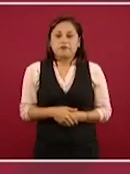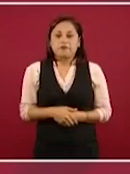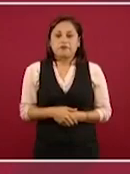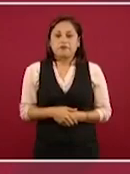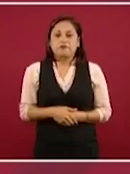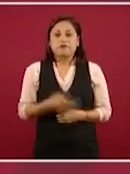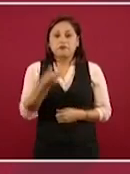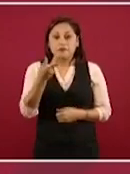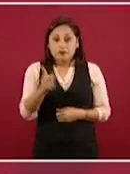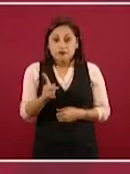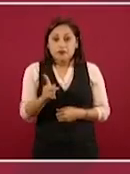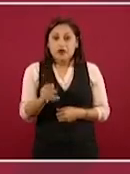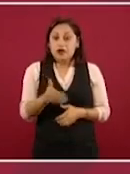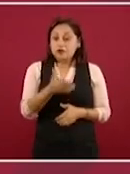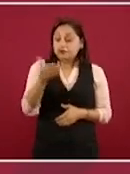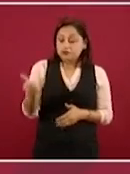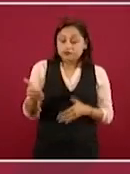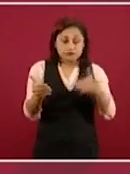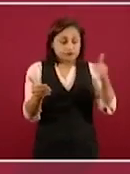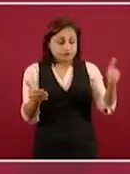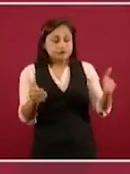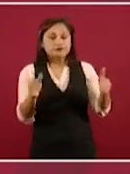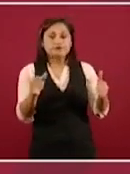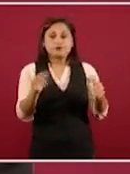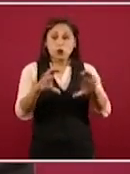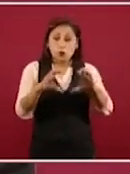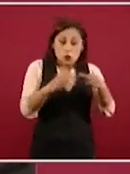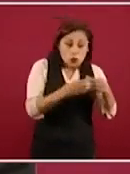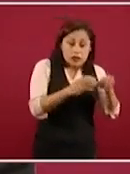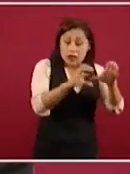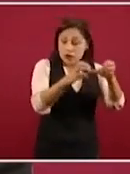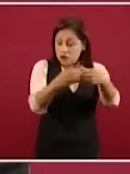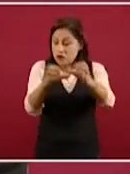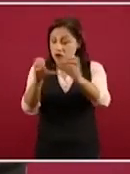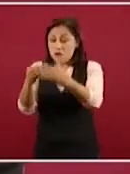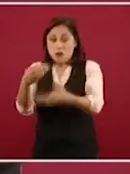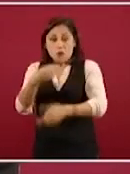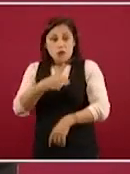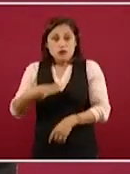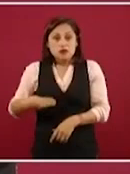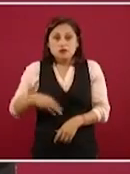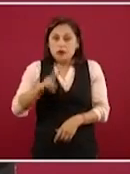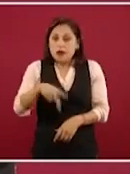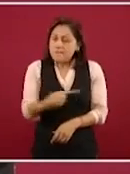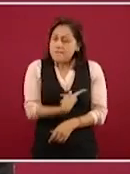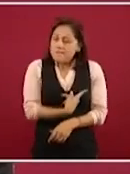pero tiene comunidades, tiene municipios muy marginados, pobres.